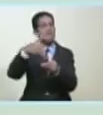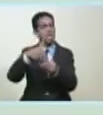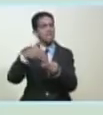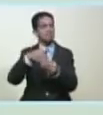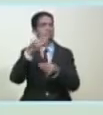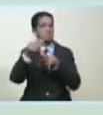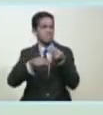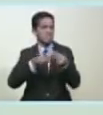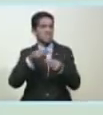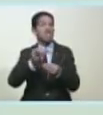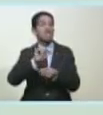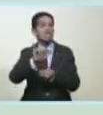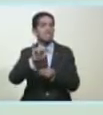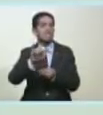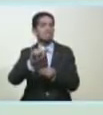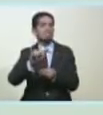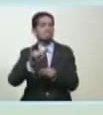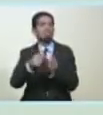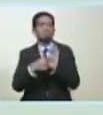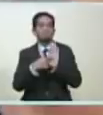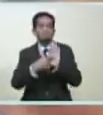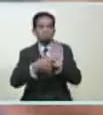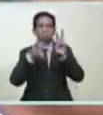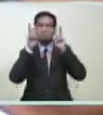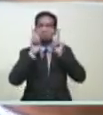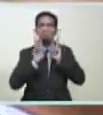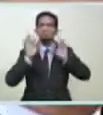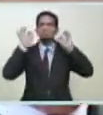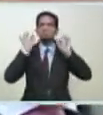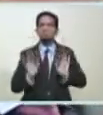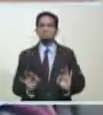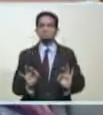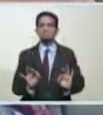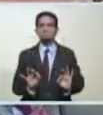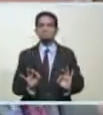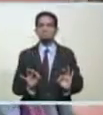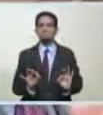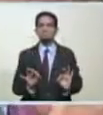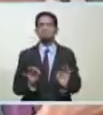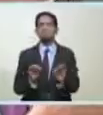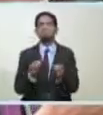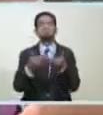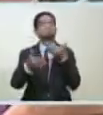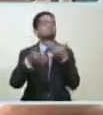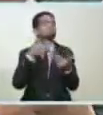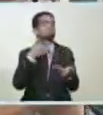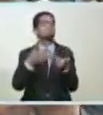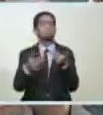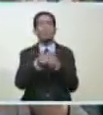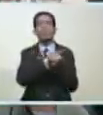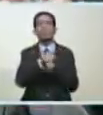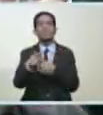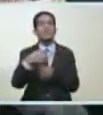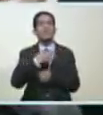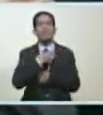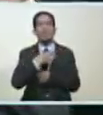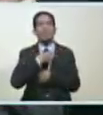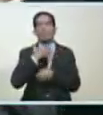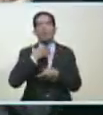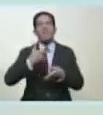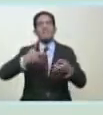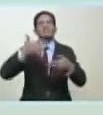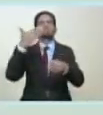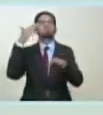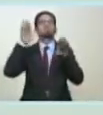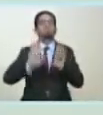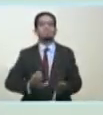fueron exitosas. Ni con conspiraciones, ni con sanciones, ustedes detendrán el rumbo hacia una Venezuela productiva